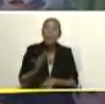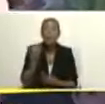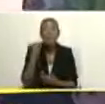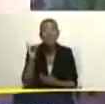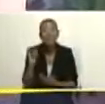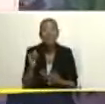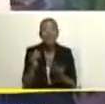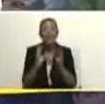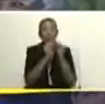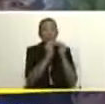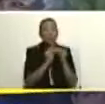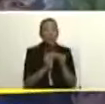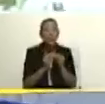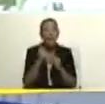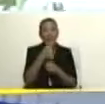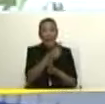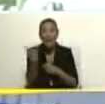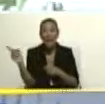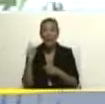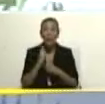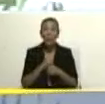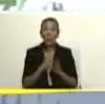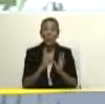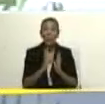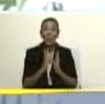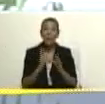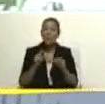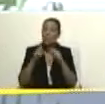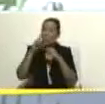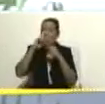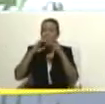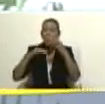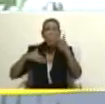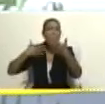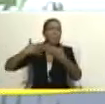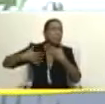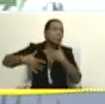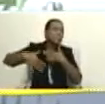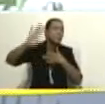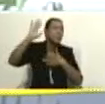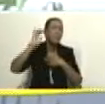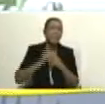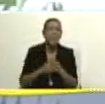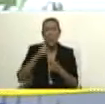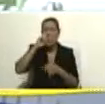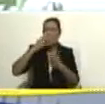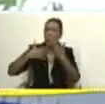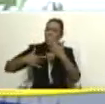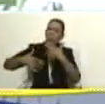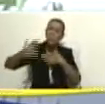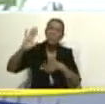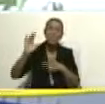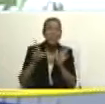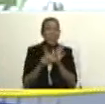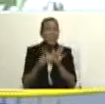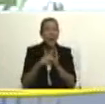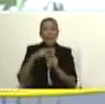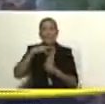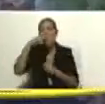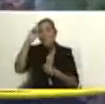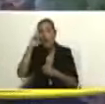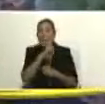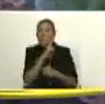porque esto tiene que durar mucho, de verdad. O sea, este es un liceo que aquí estudió mi papá, mi